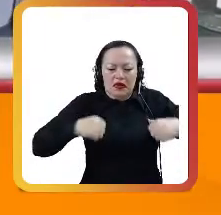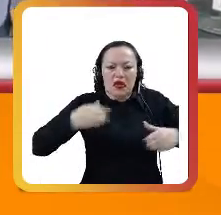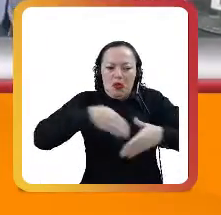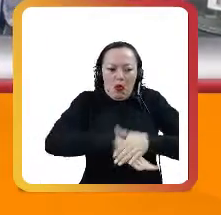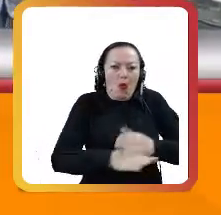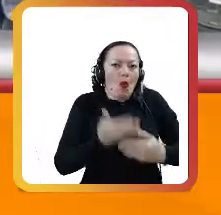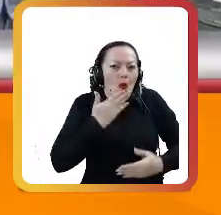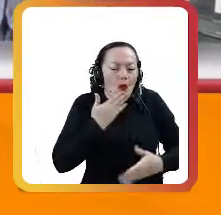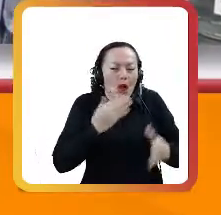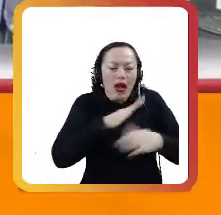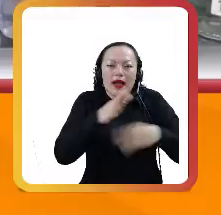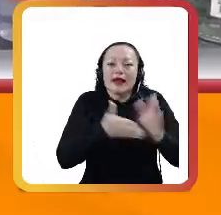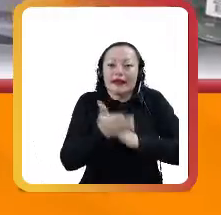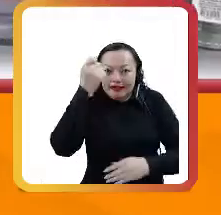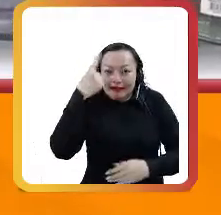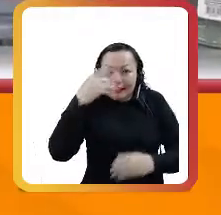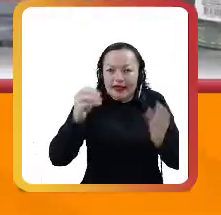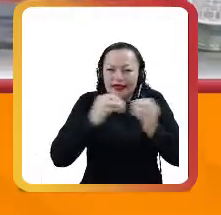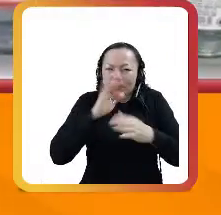para que se den cuenta ya,